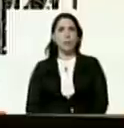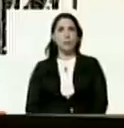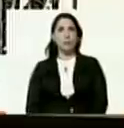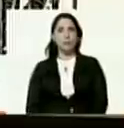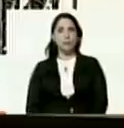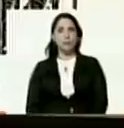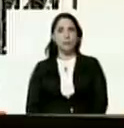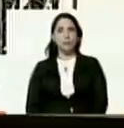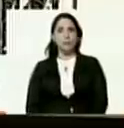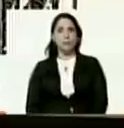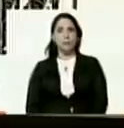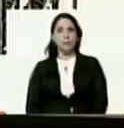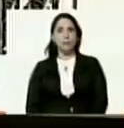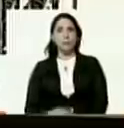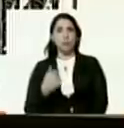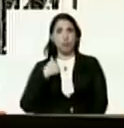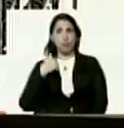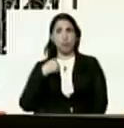estuve